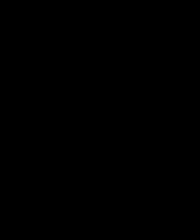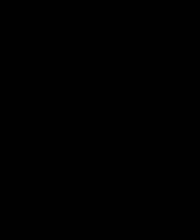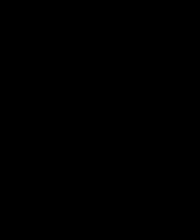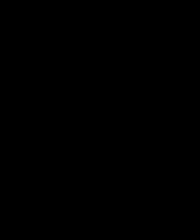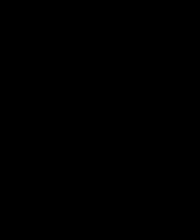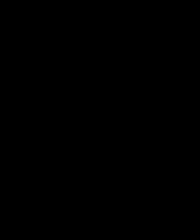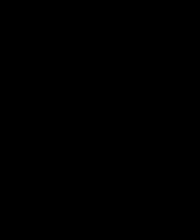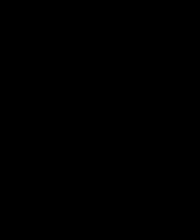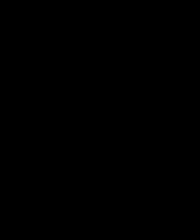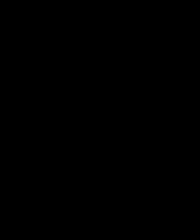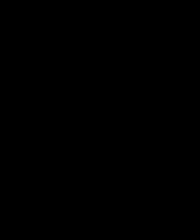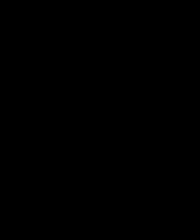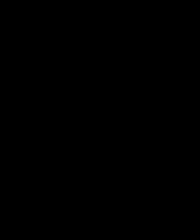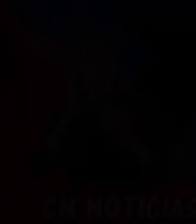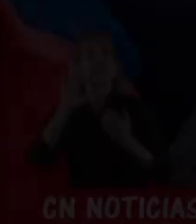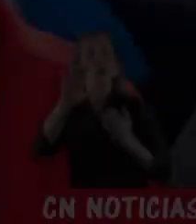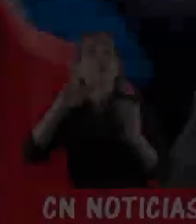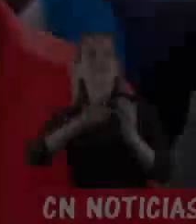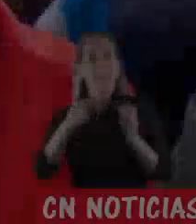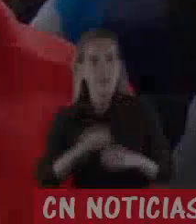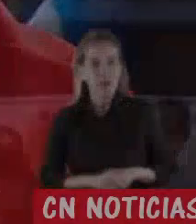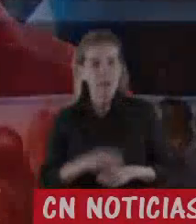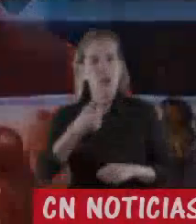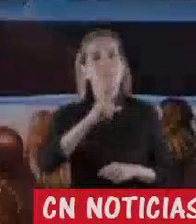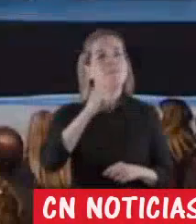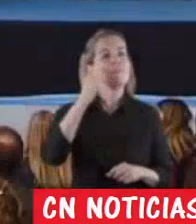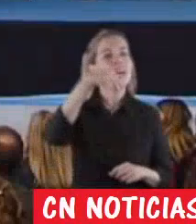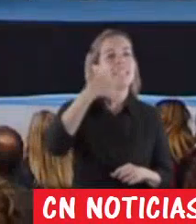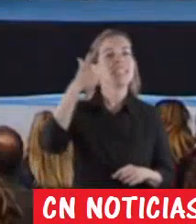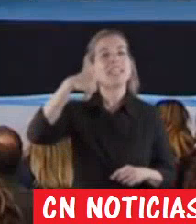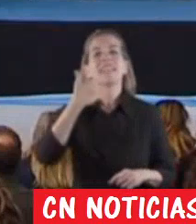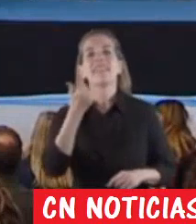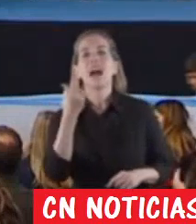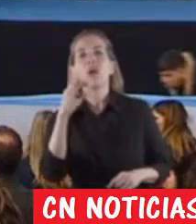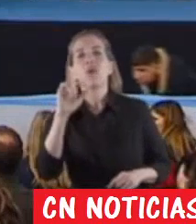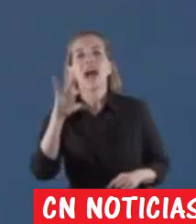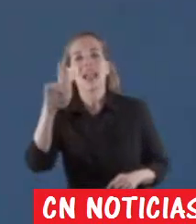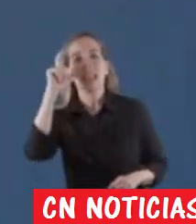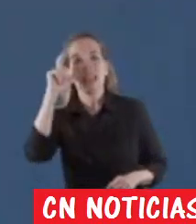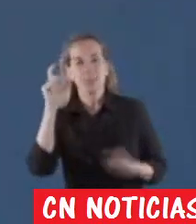Señor jefe de gabinete de la provincia de Buenos Aires, Martín Insaurralde.